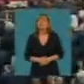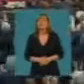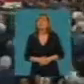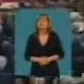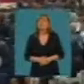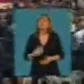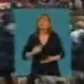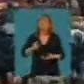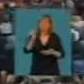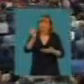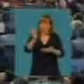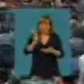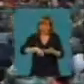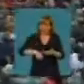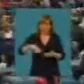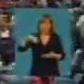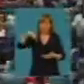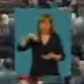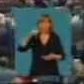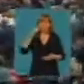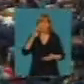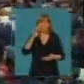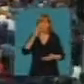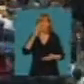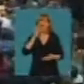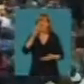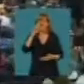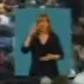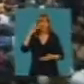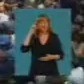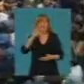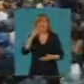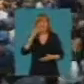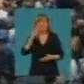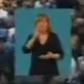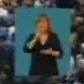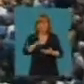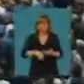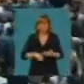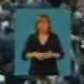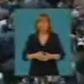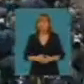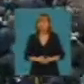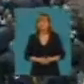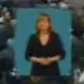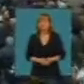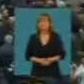Firma a continuación el señor Ministro de Defensa, don Arturo Puricelli.